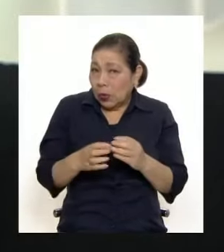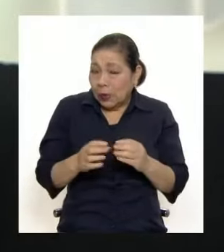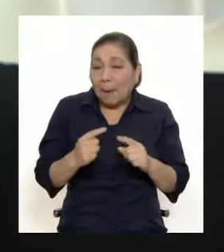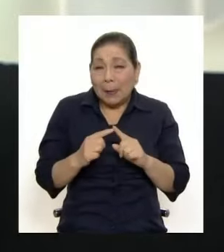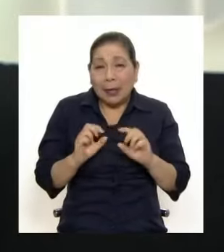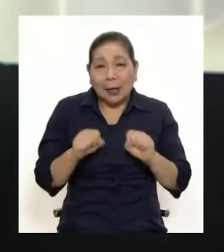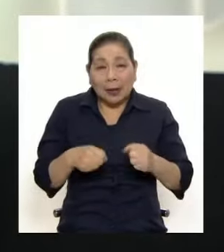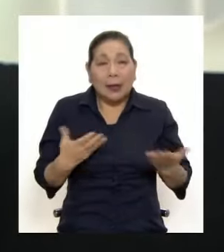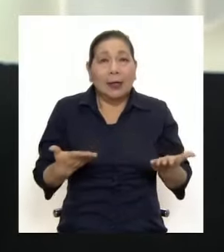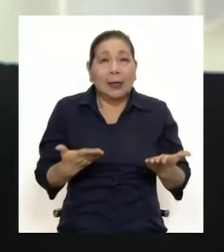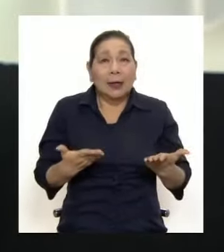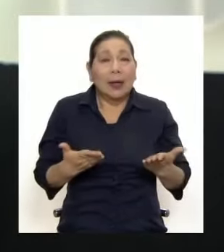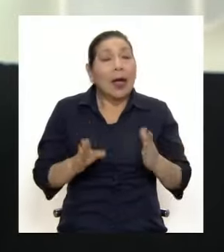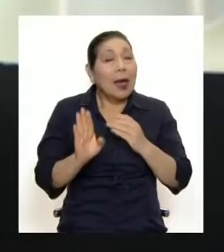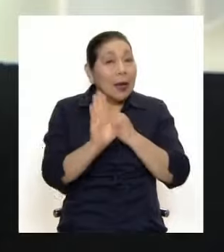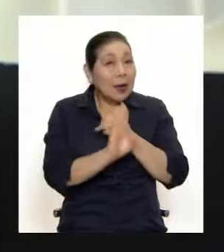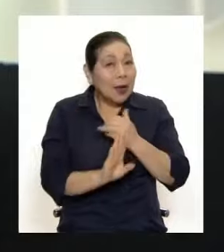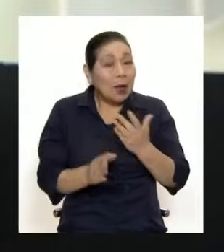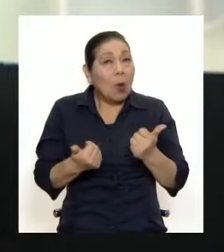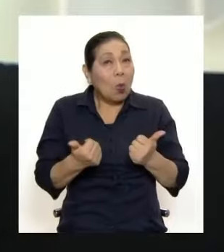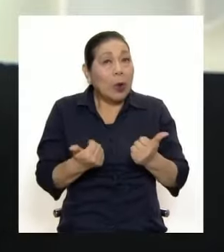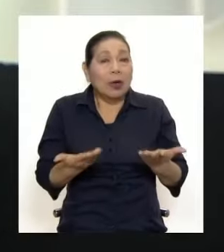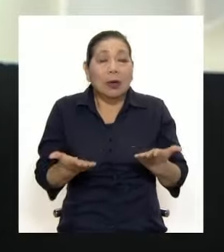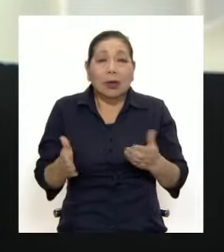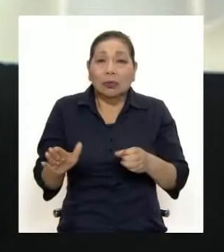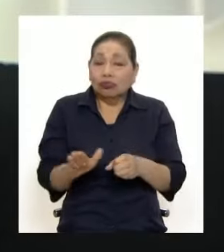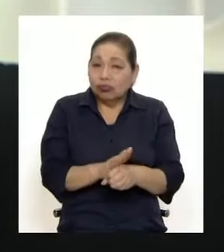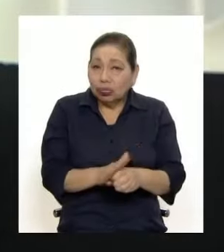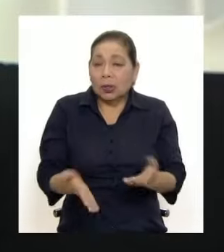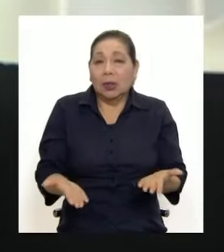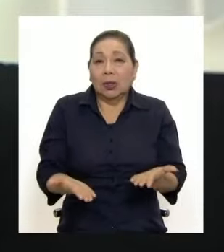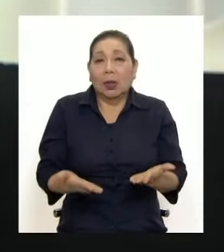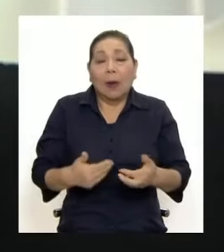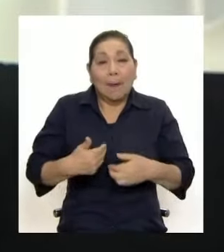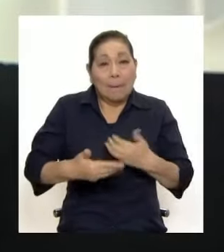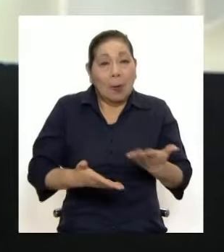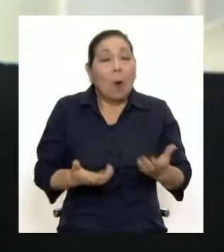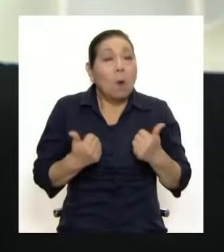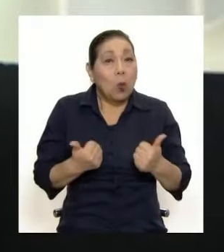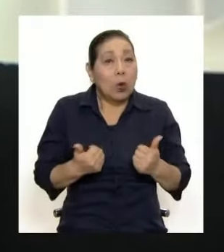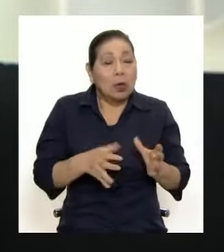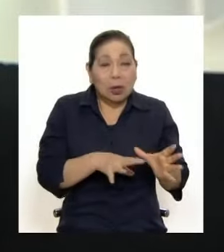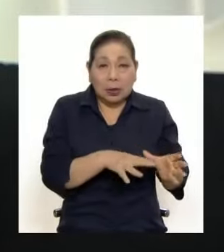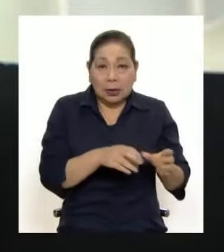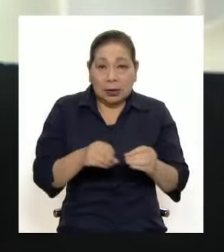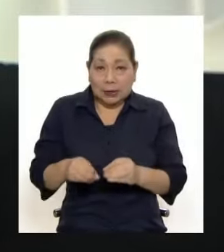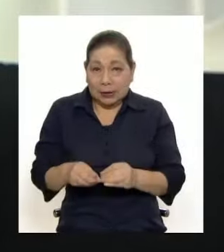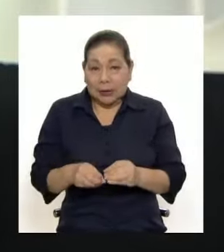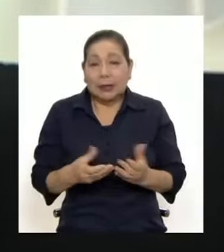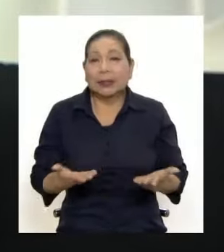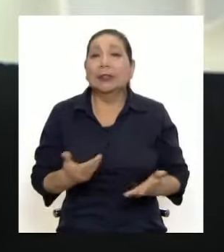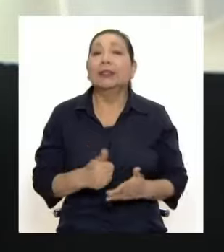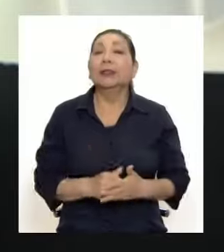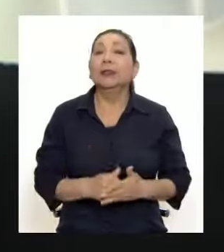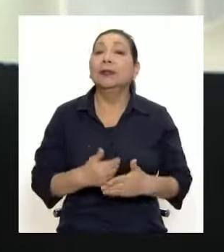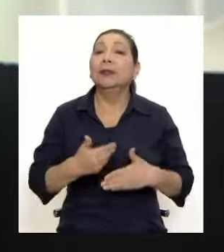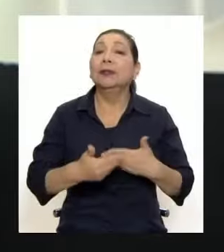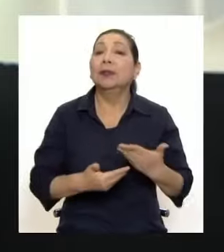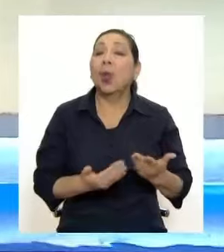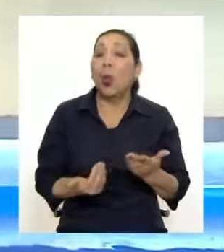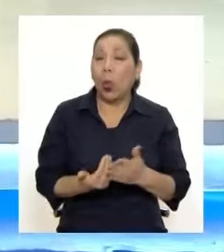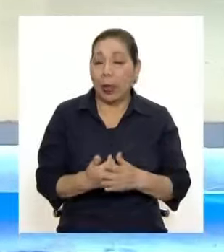realidad para que para que haya la garantía de un buen abastecimiento una buena producción una buena extracción además de nuestros eh productos